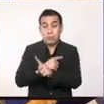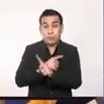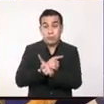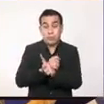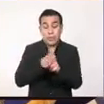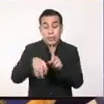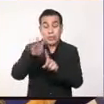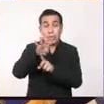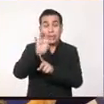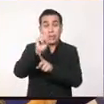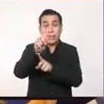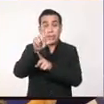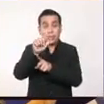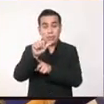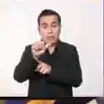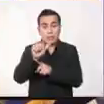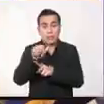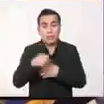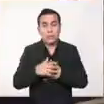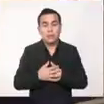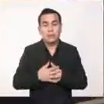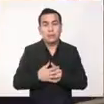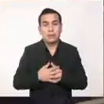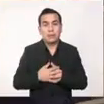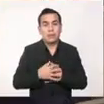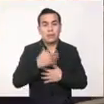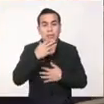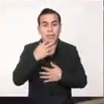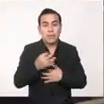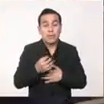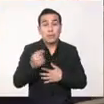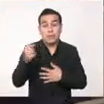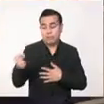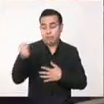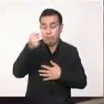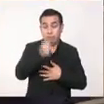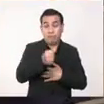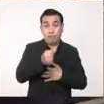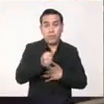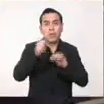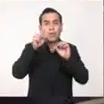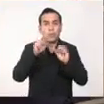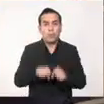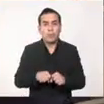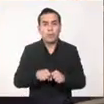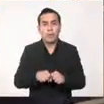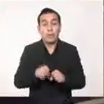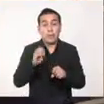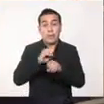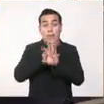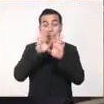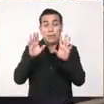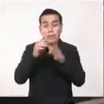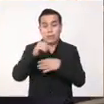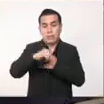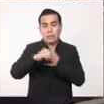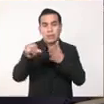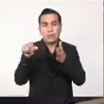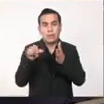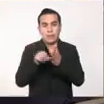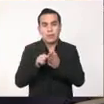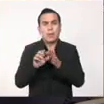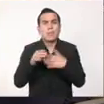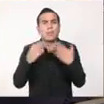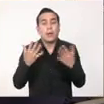un miembro de la sala de lo constitucional, el que sea elegido podrá ser designado por la Asamblea